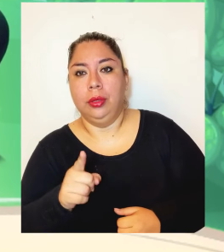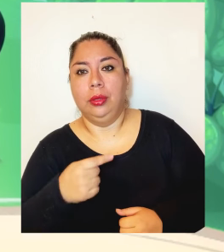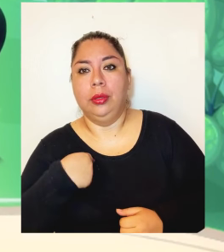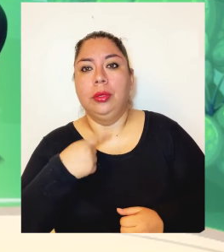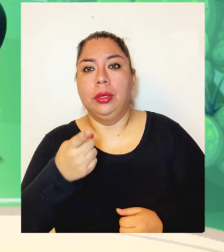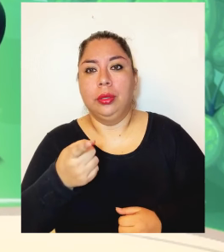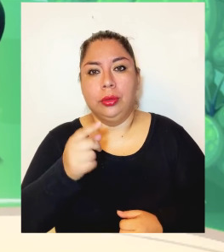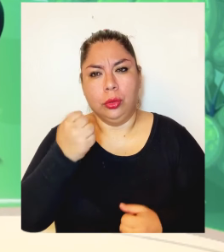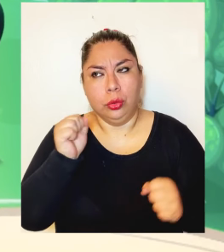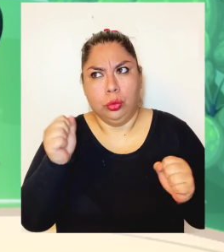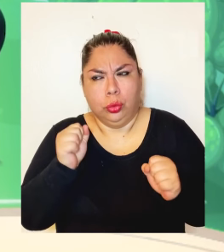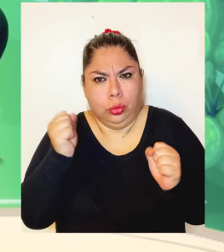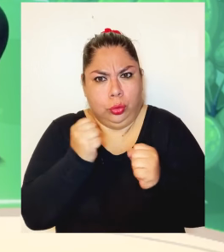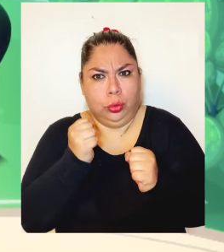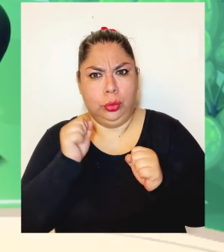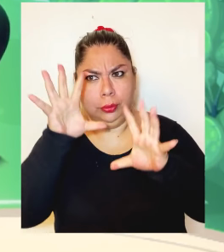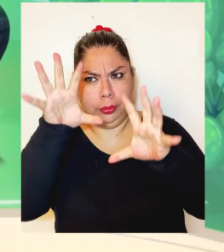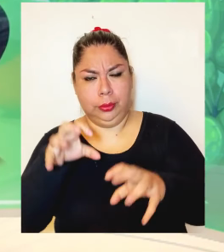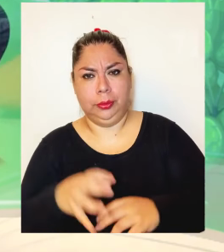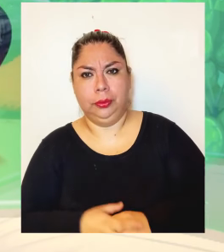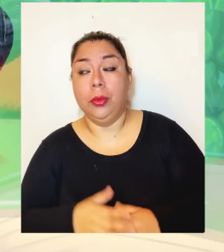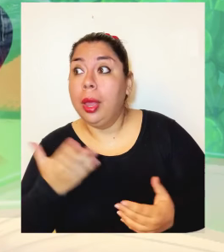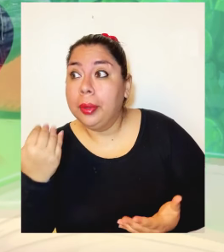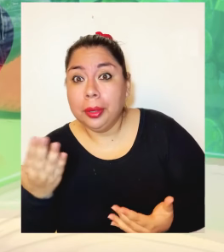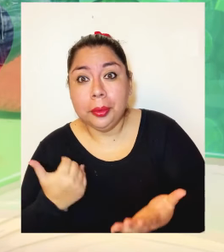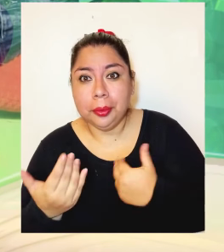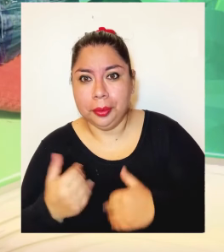feroz. A ver. Ya.